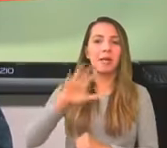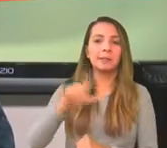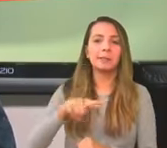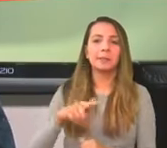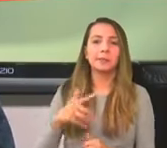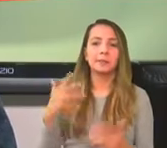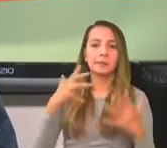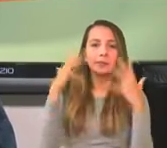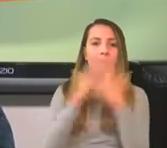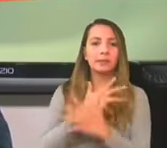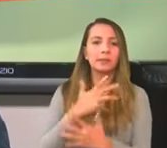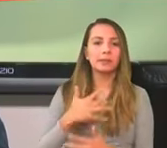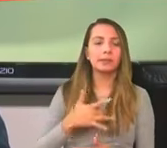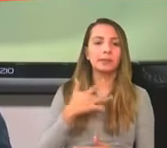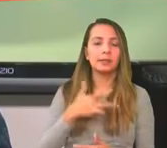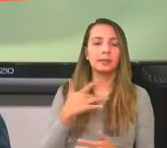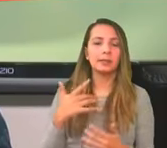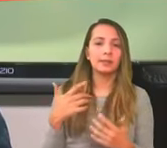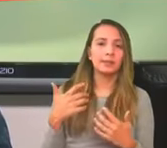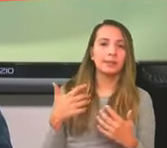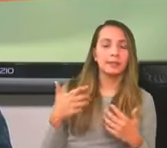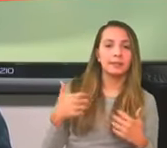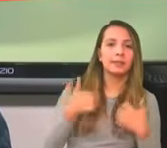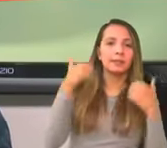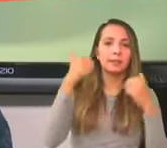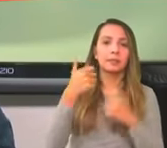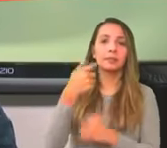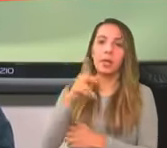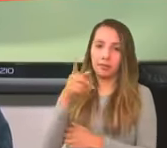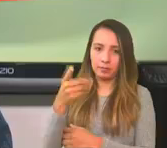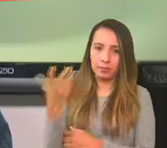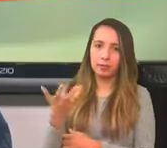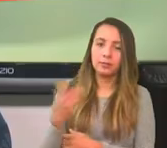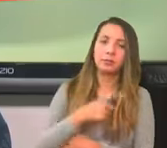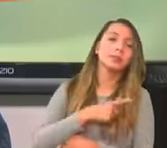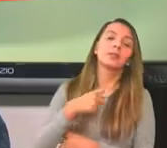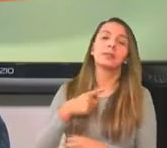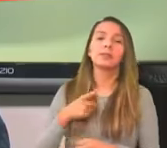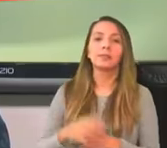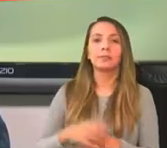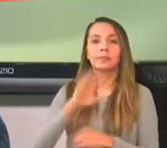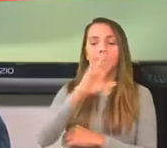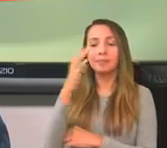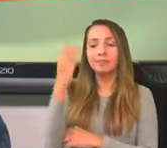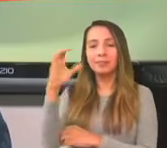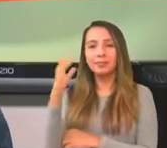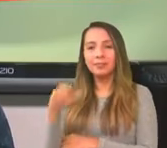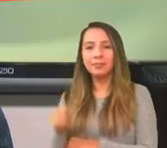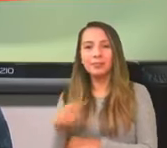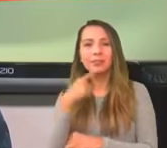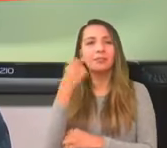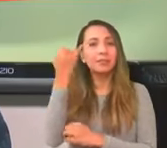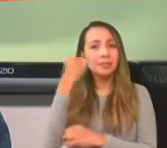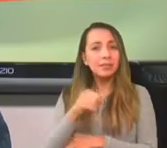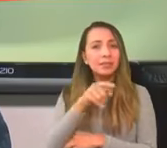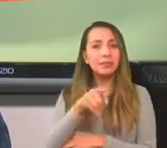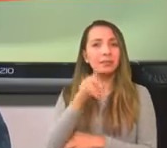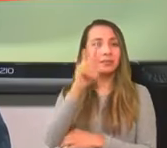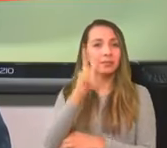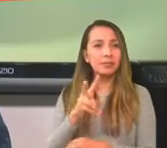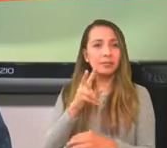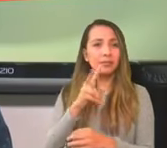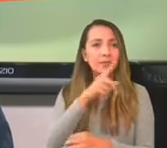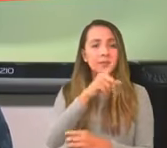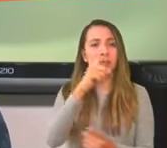ese punto, perdón por mi expresión, pero sí, Anet Madrigal dice, todavía tendrían el cinismo de cobrar por no dar